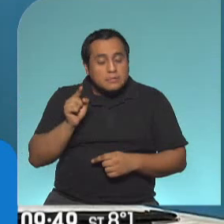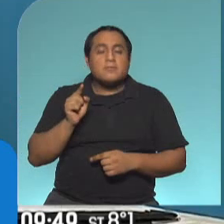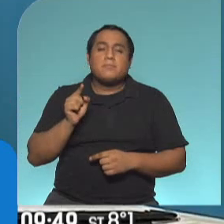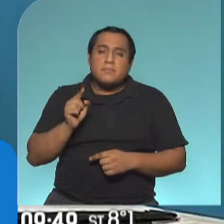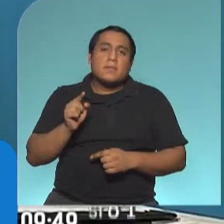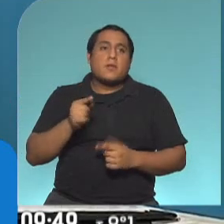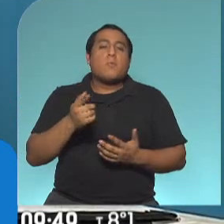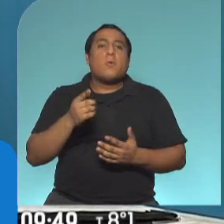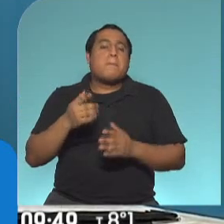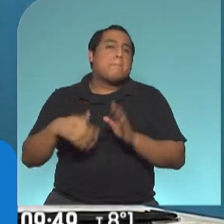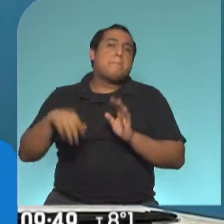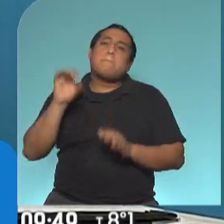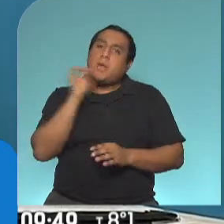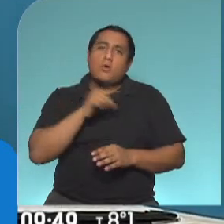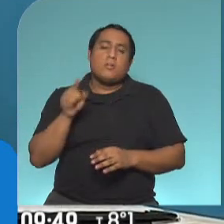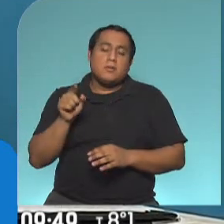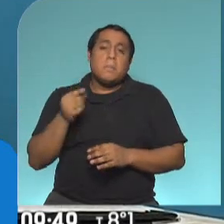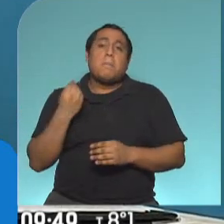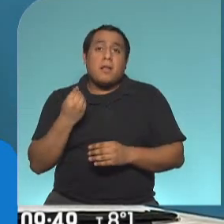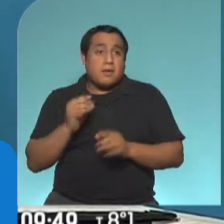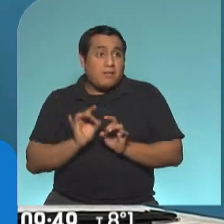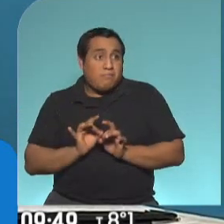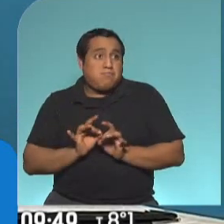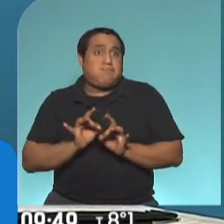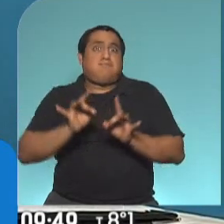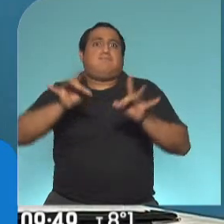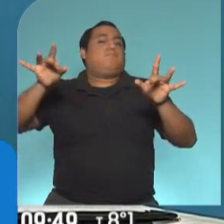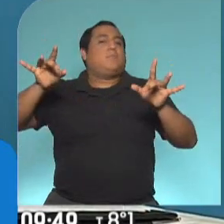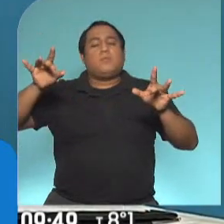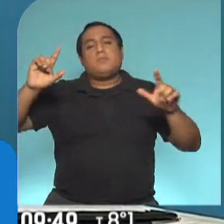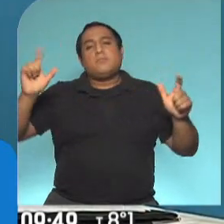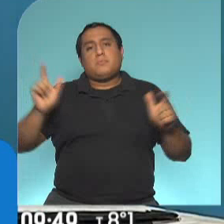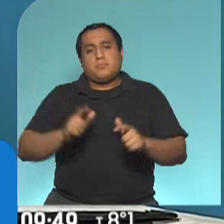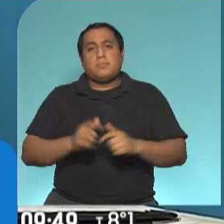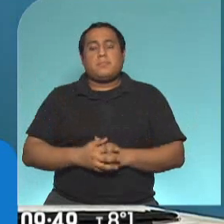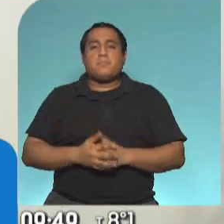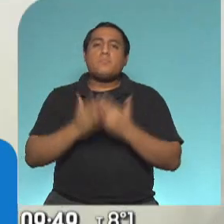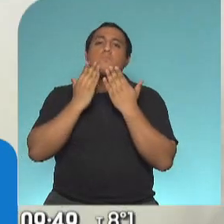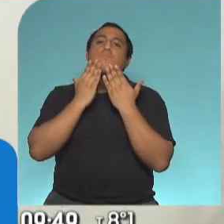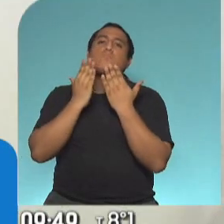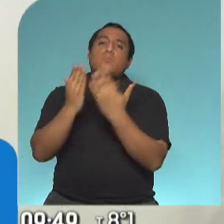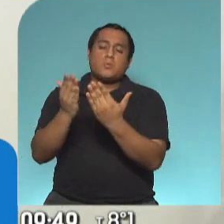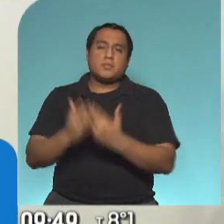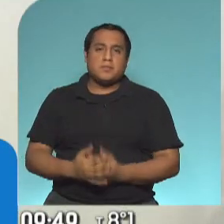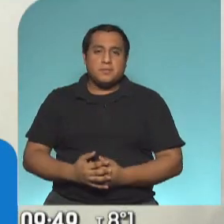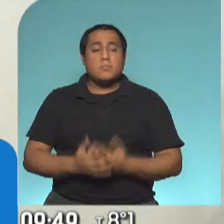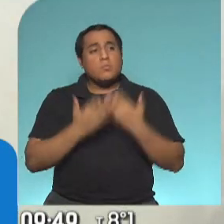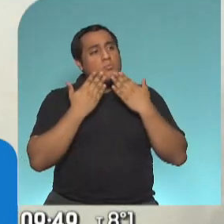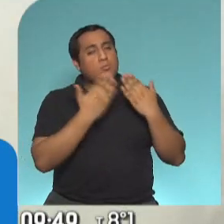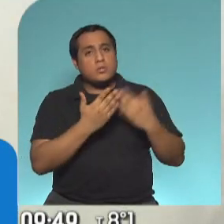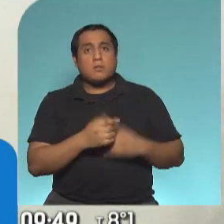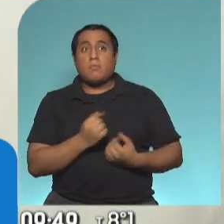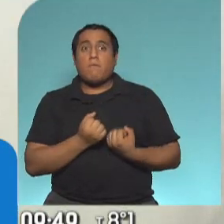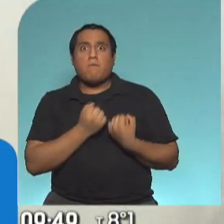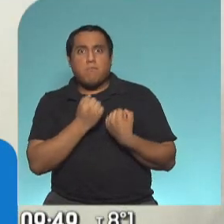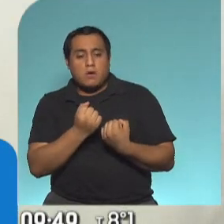eficaz que conocemos para evitar que continúe propagándose esta enfermedad muchas gracias muchas gracias el esfuerzo